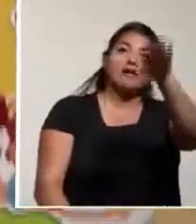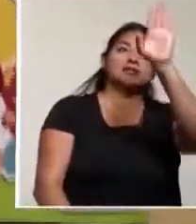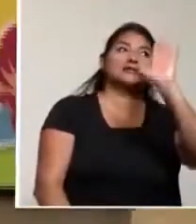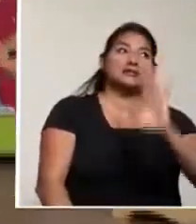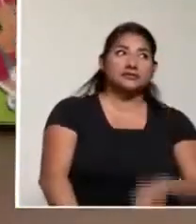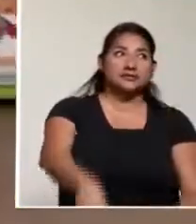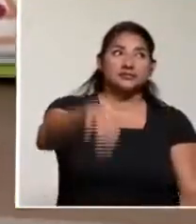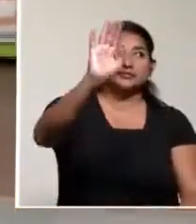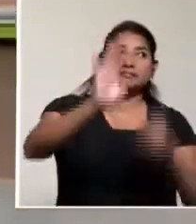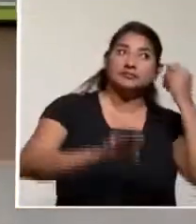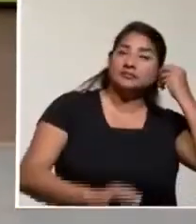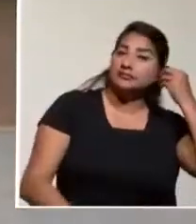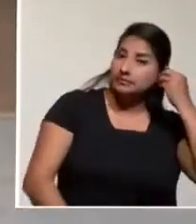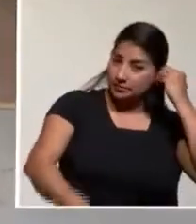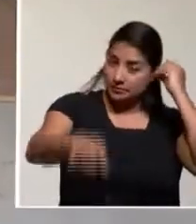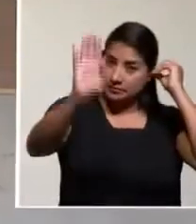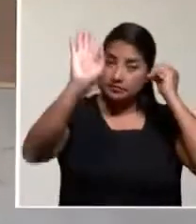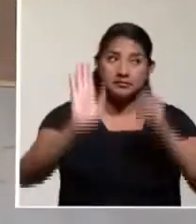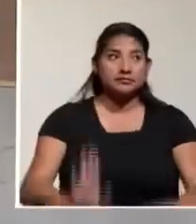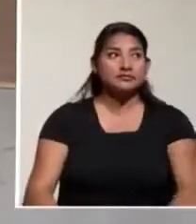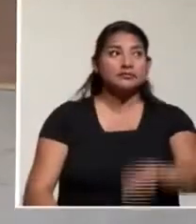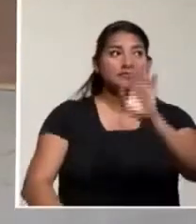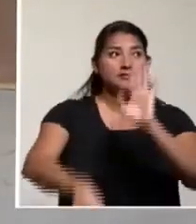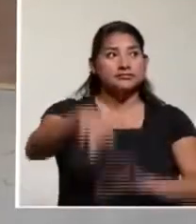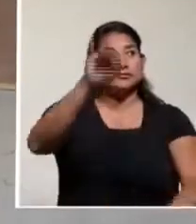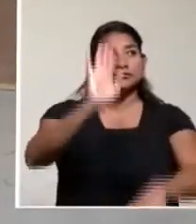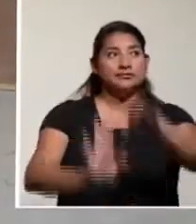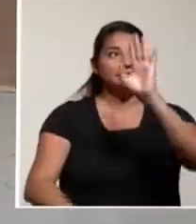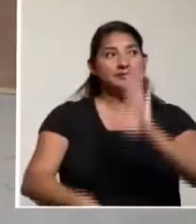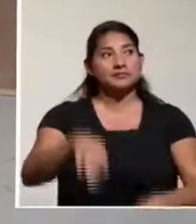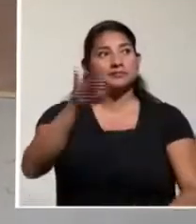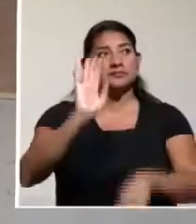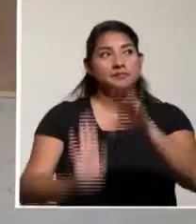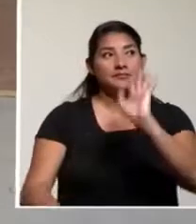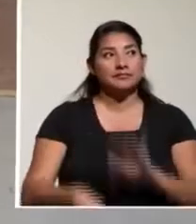destreza hasta que pare toda la orquesta.